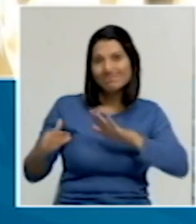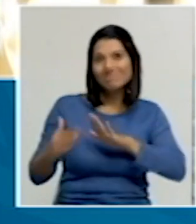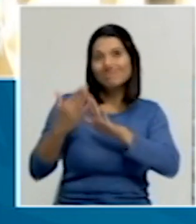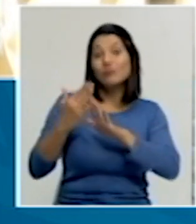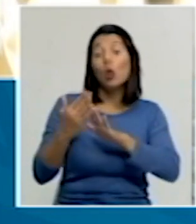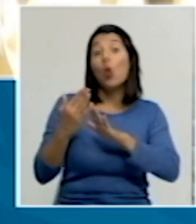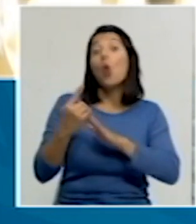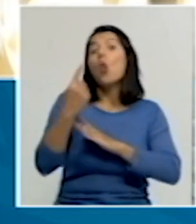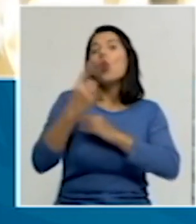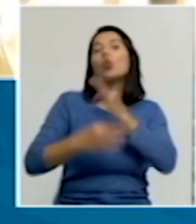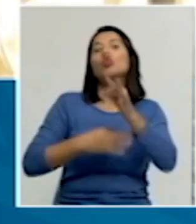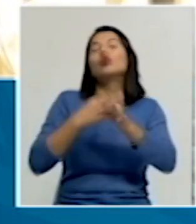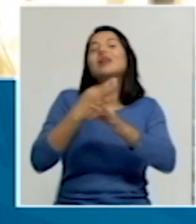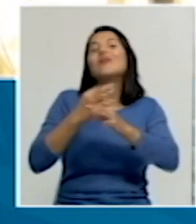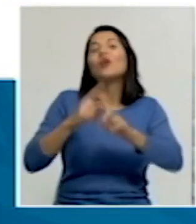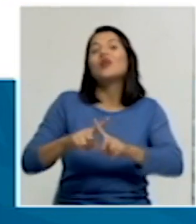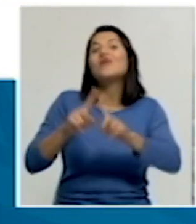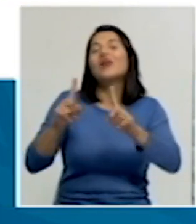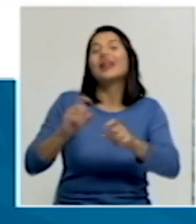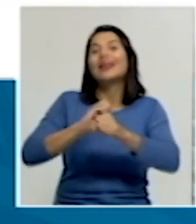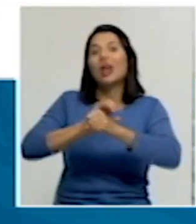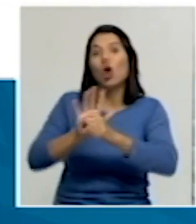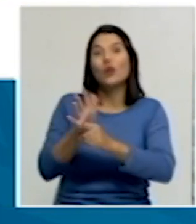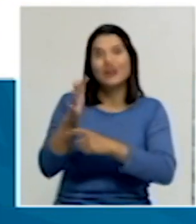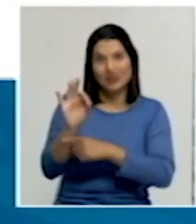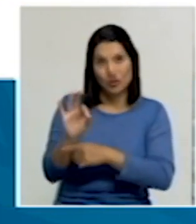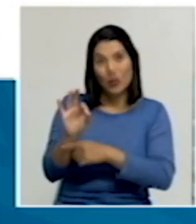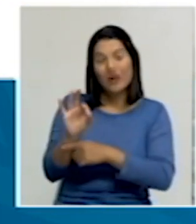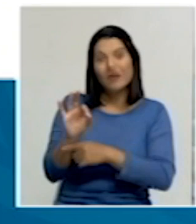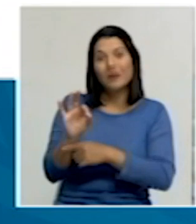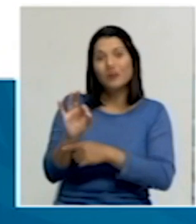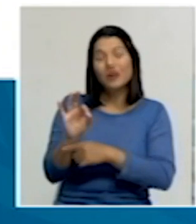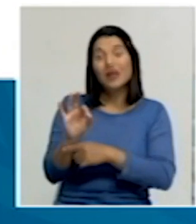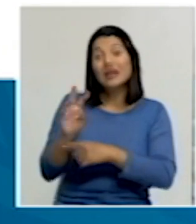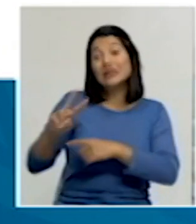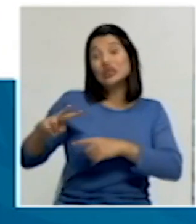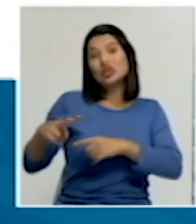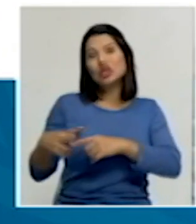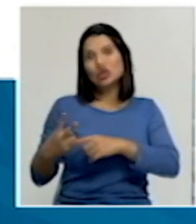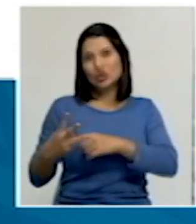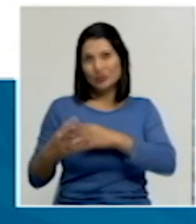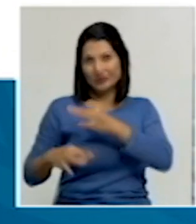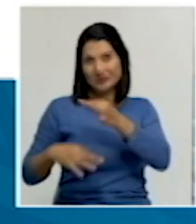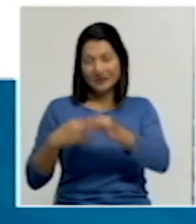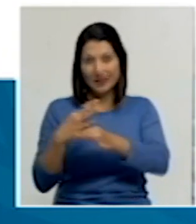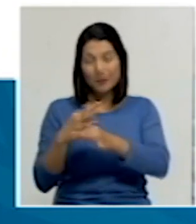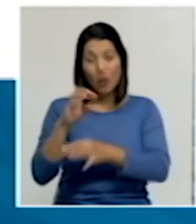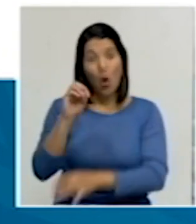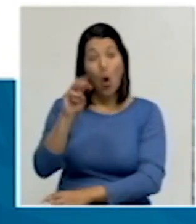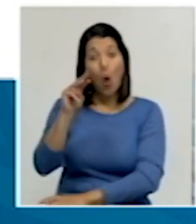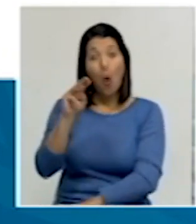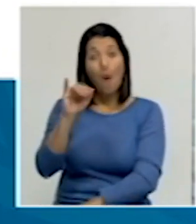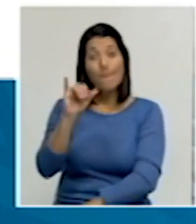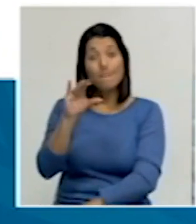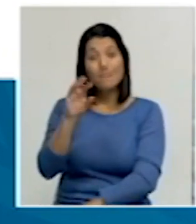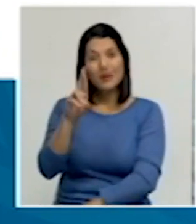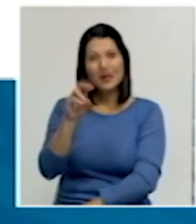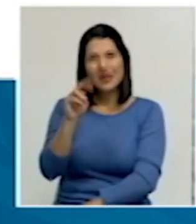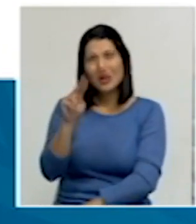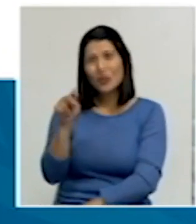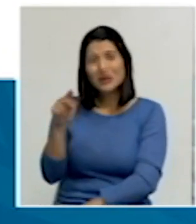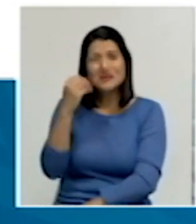una subvariante de Omicron, que es altamente contagiosa, que tiene